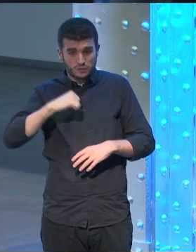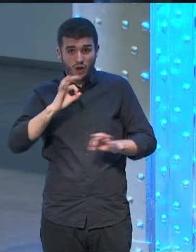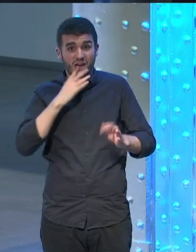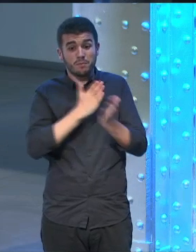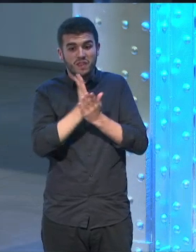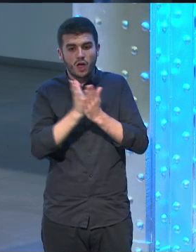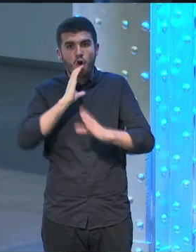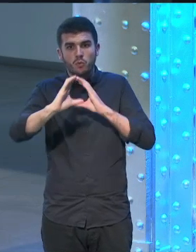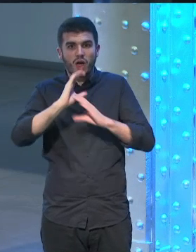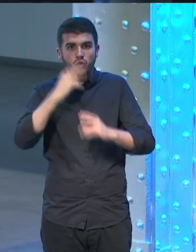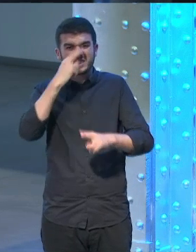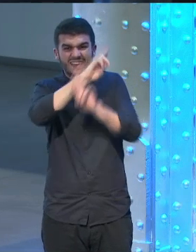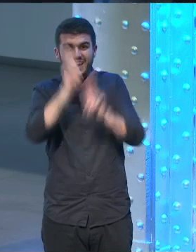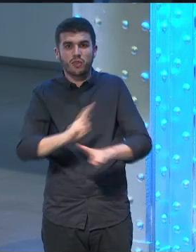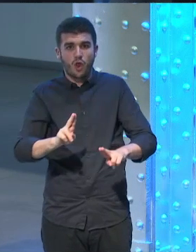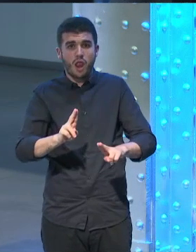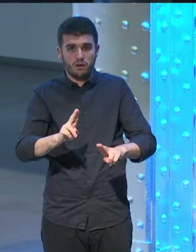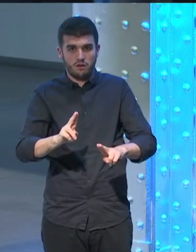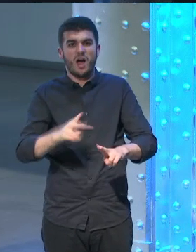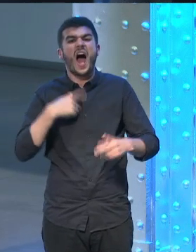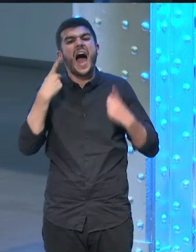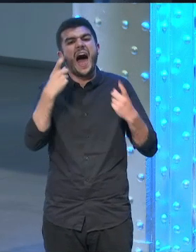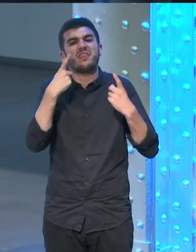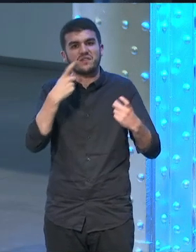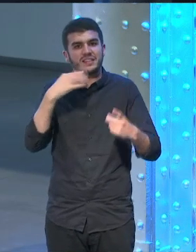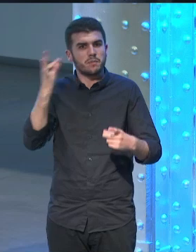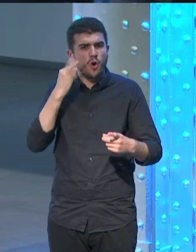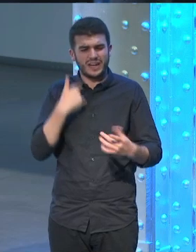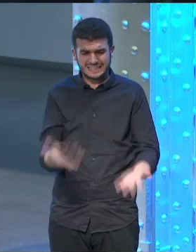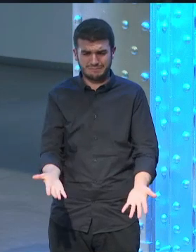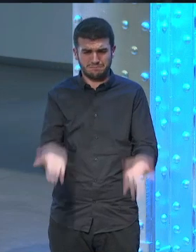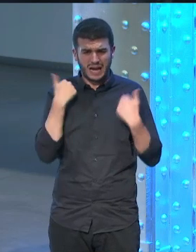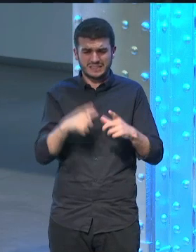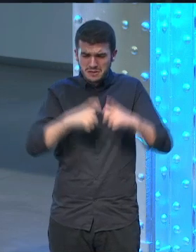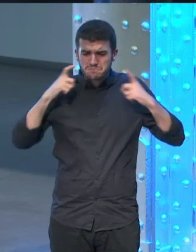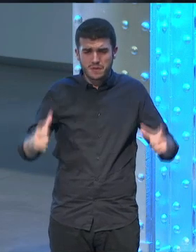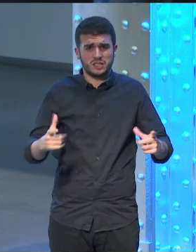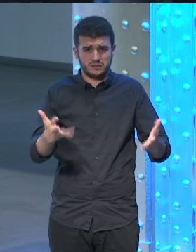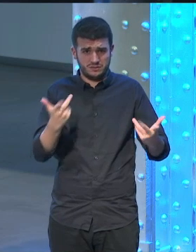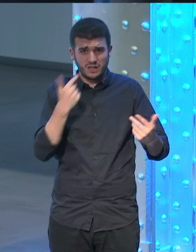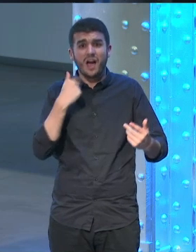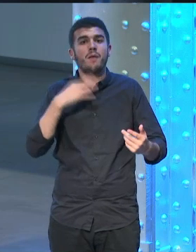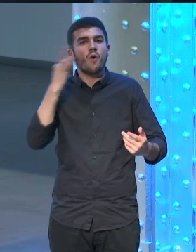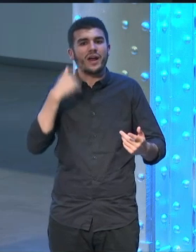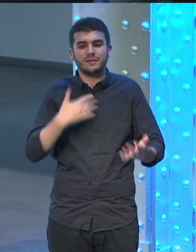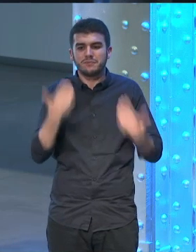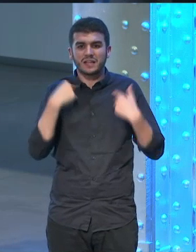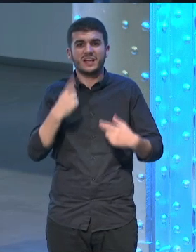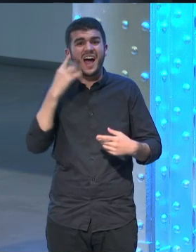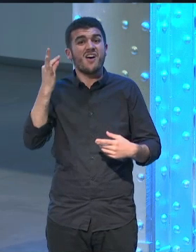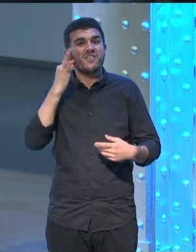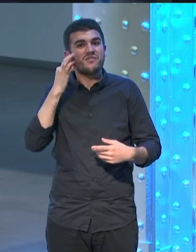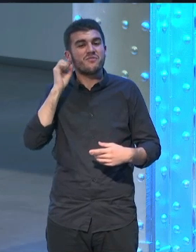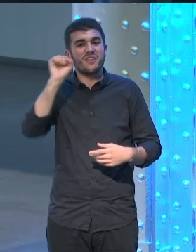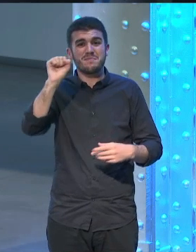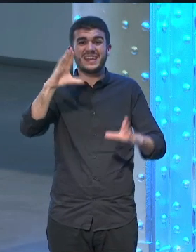de comunicación internacional. Necesitamos que más mujeres, pero también más mujeres y más mujeres feministas